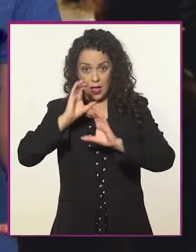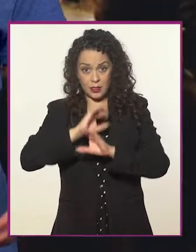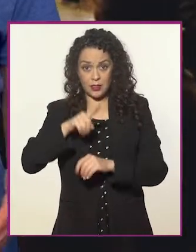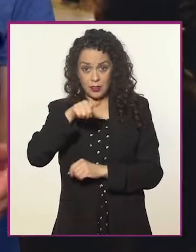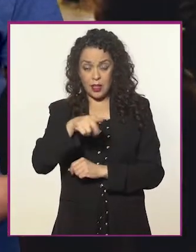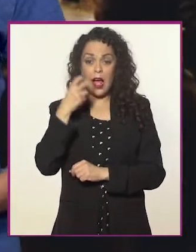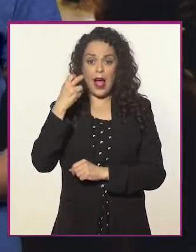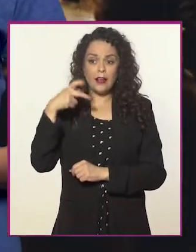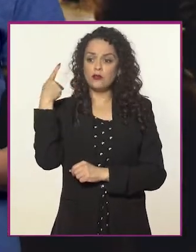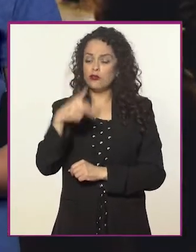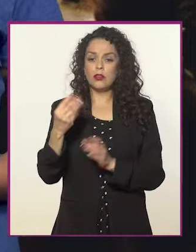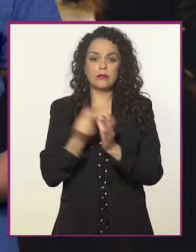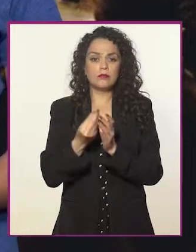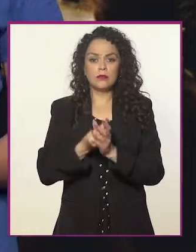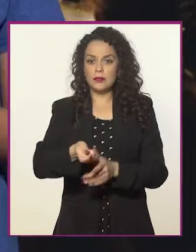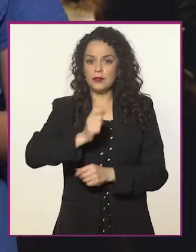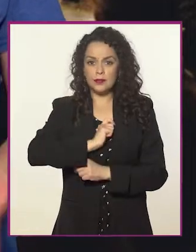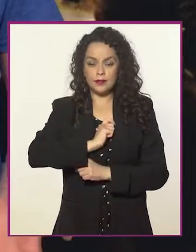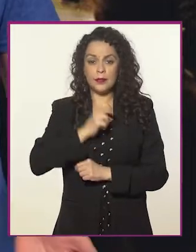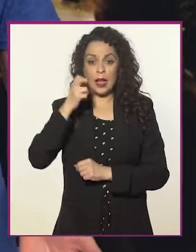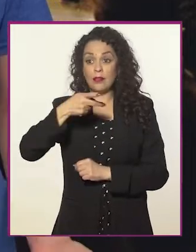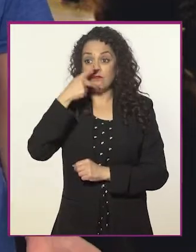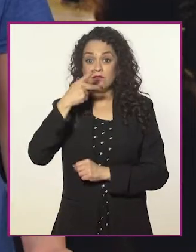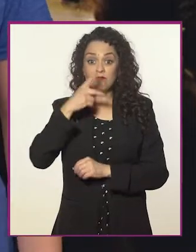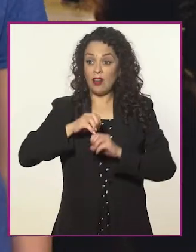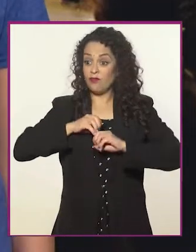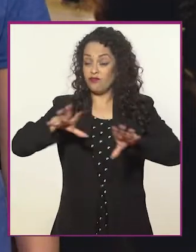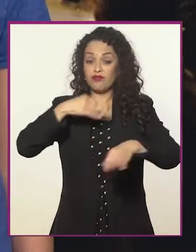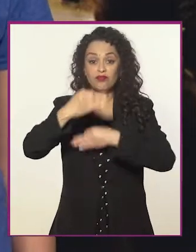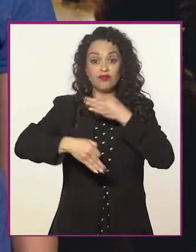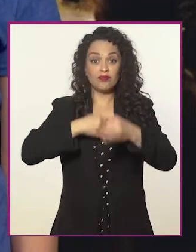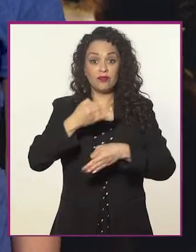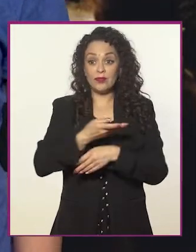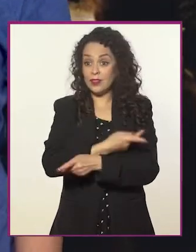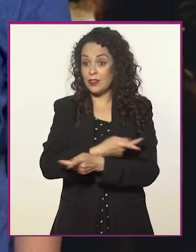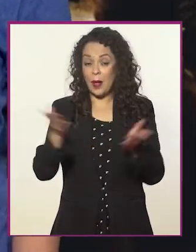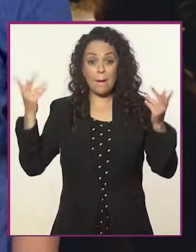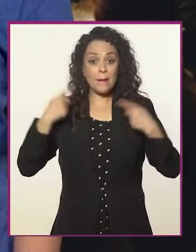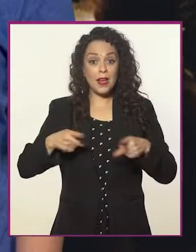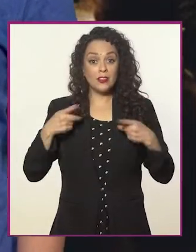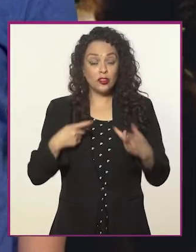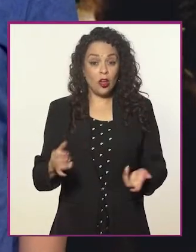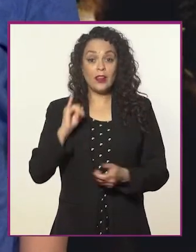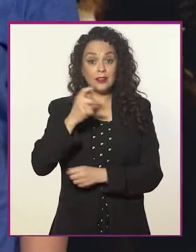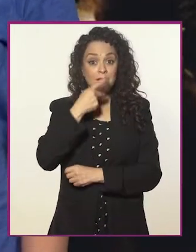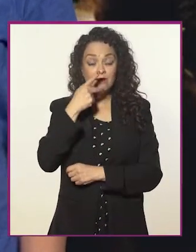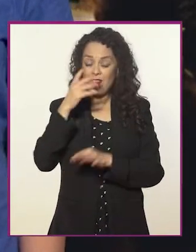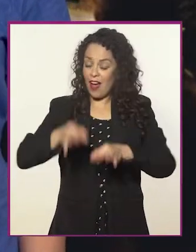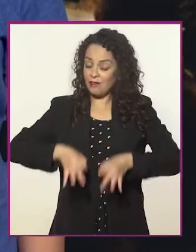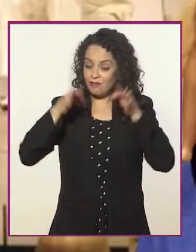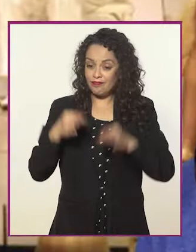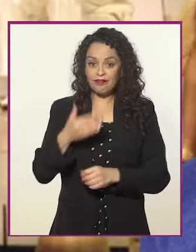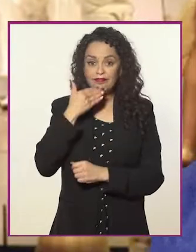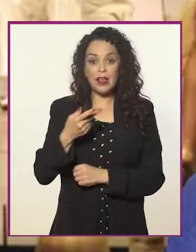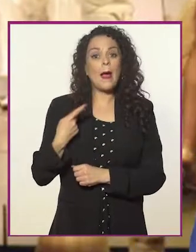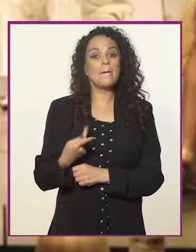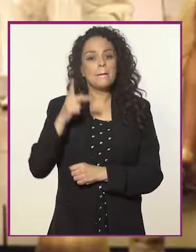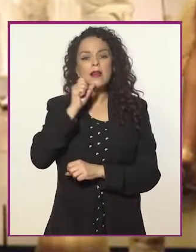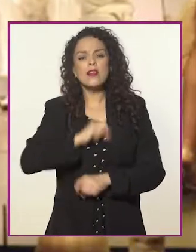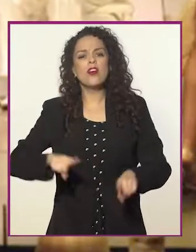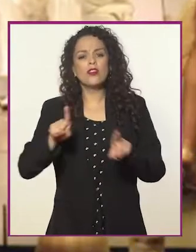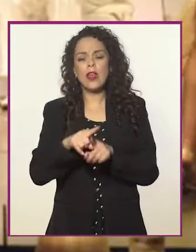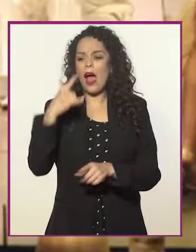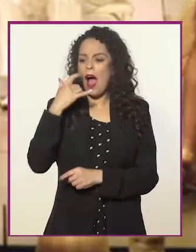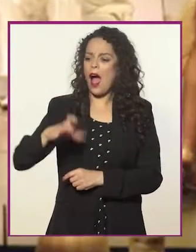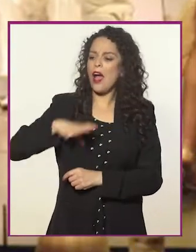De ser un habla de zona popular, se volvió un habla popular. ¡Se volvió un habla popular! ¡Muy bueno! Pero también